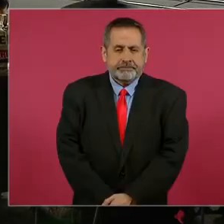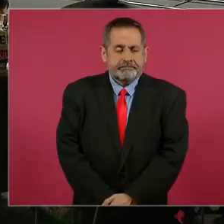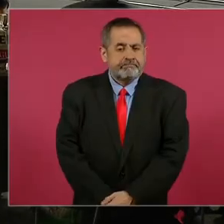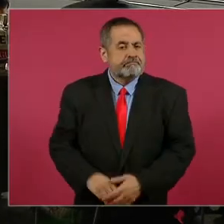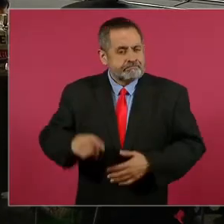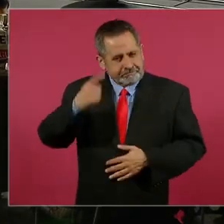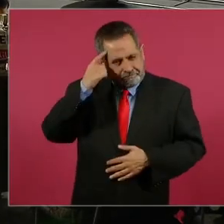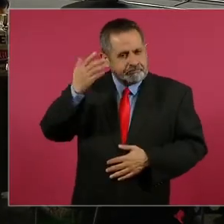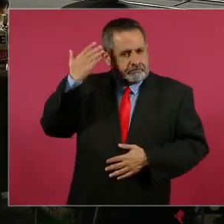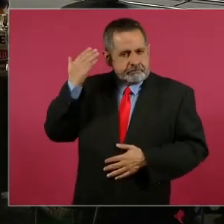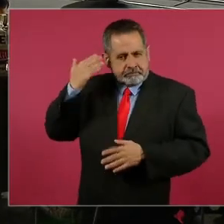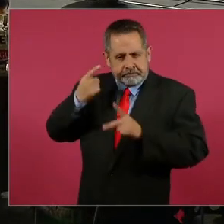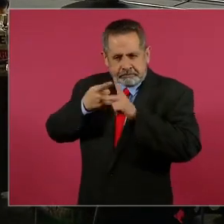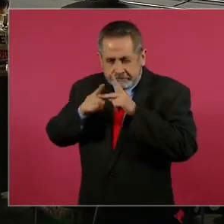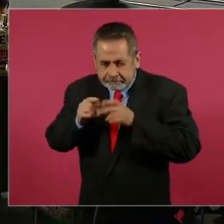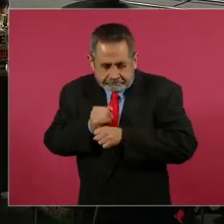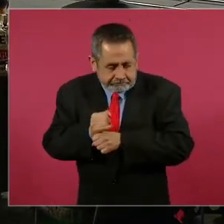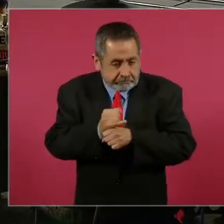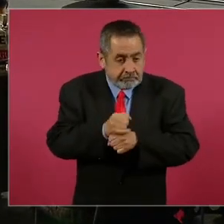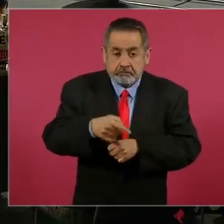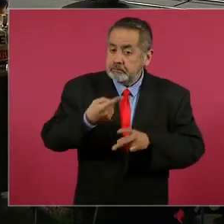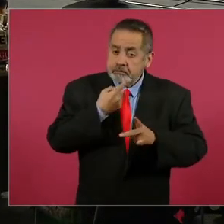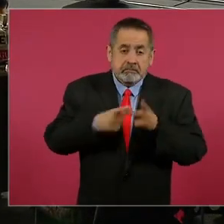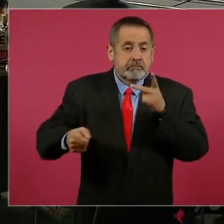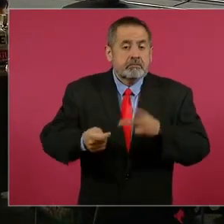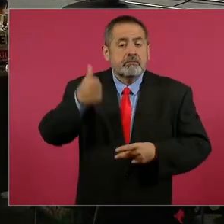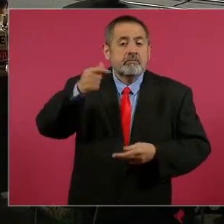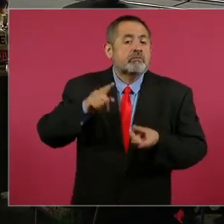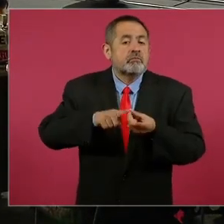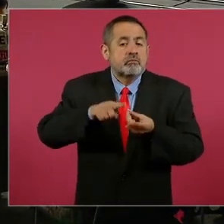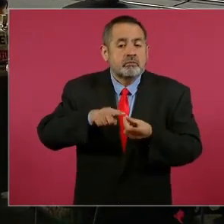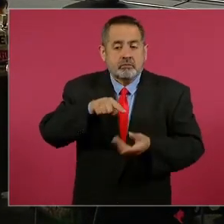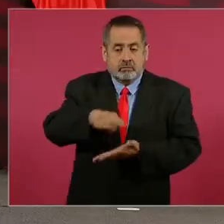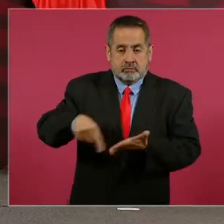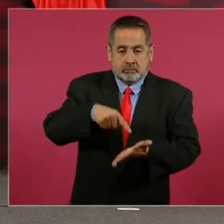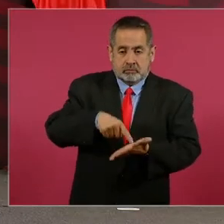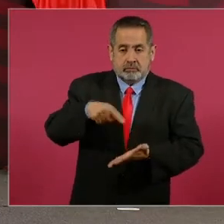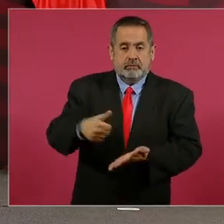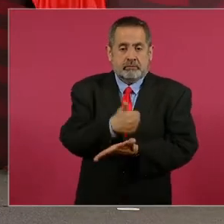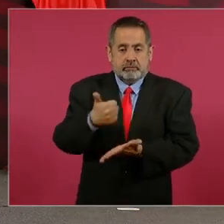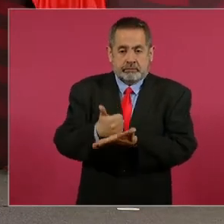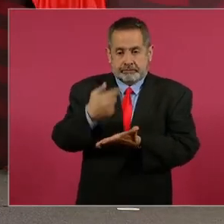empezamos por la Ciudad de México. Así fue, ¿no?